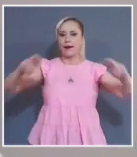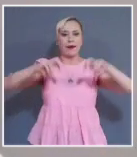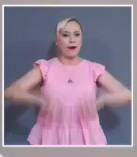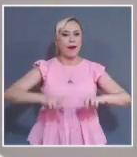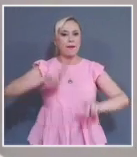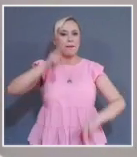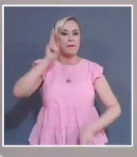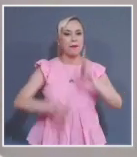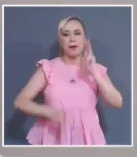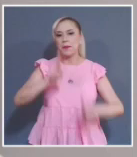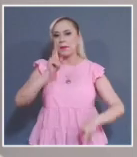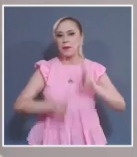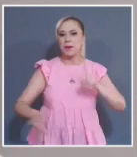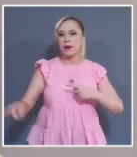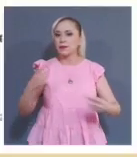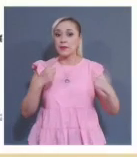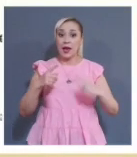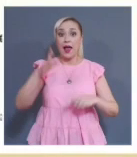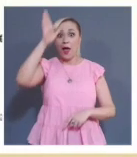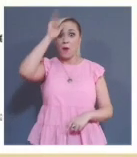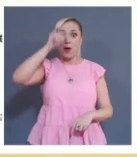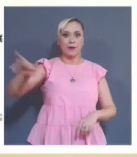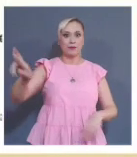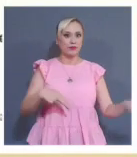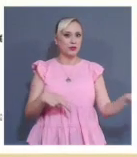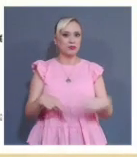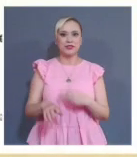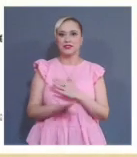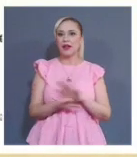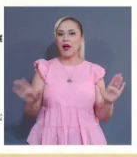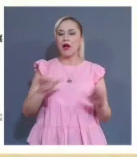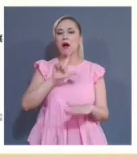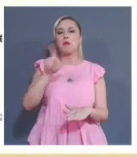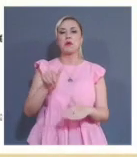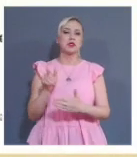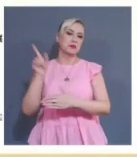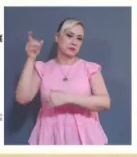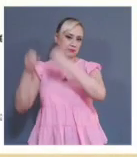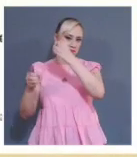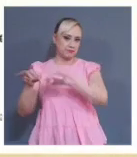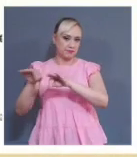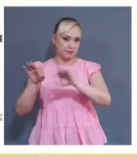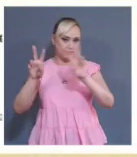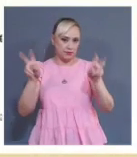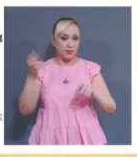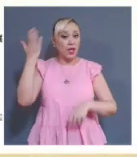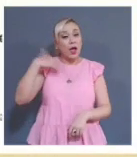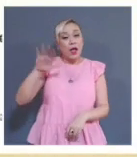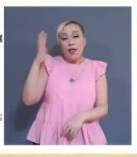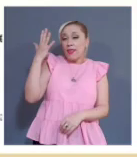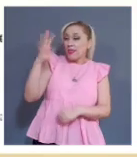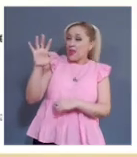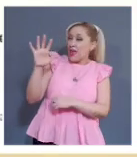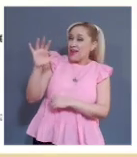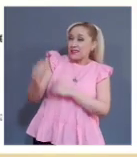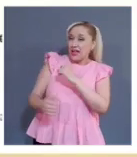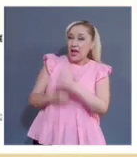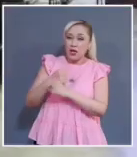Esto nos ha permitido que de 10 años que se tardaba un asunto, hoy